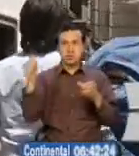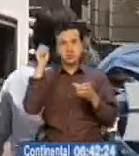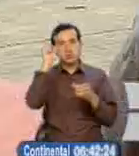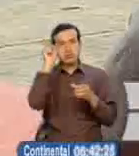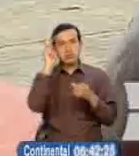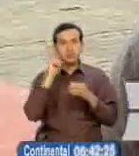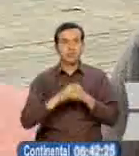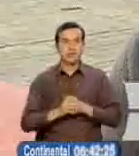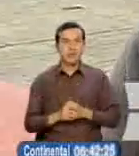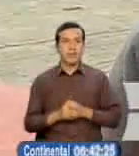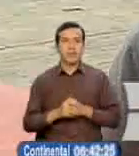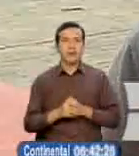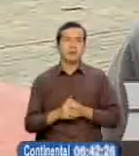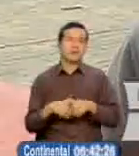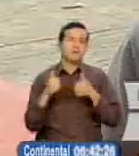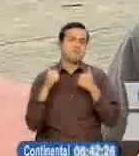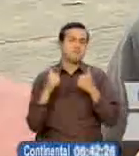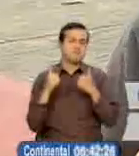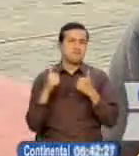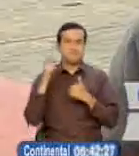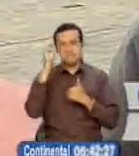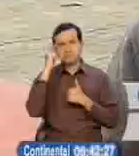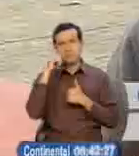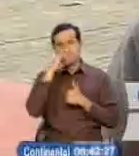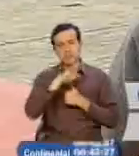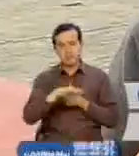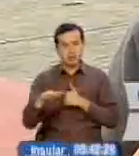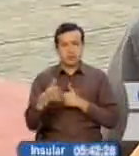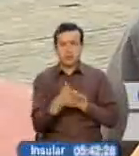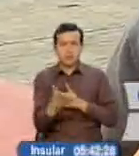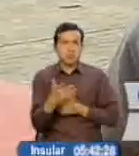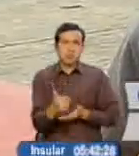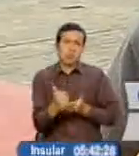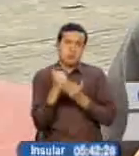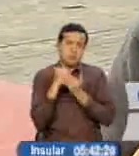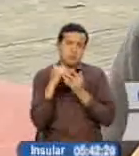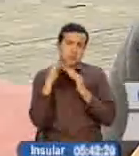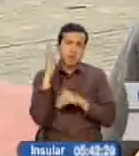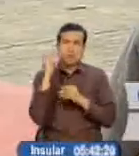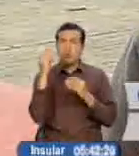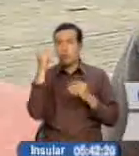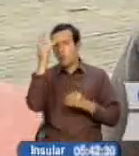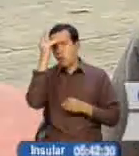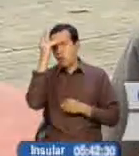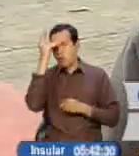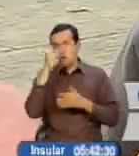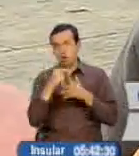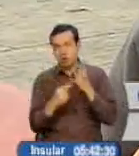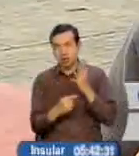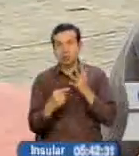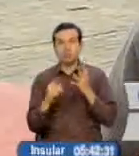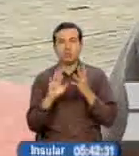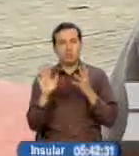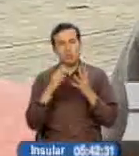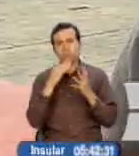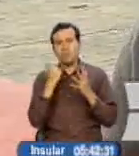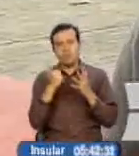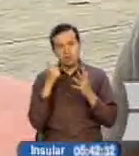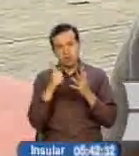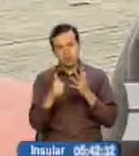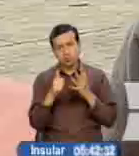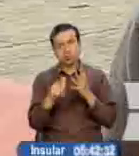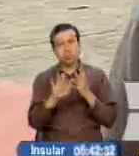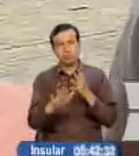reacciones. Gracias a esto los niños podrían beneficiarse y no tener tantas tareas en la casa y poder desarrollarse